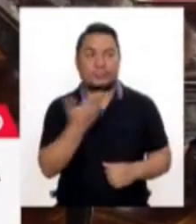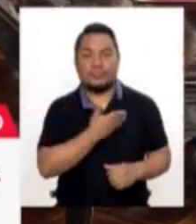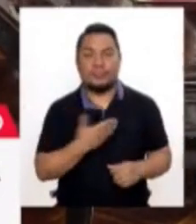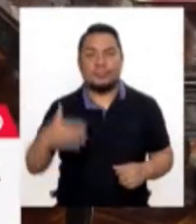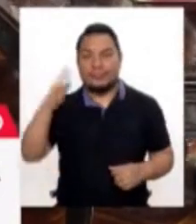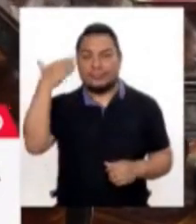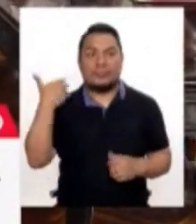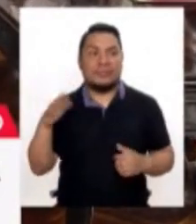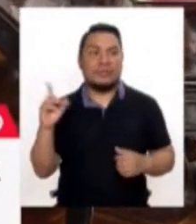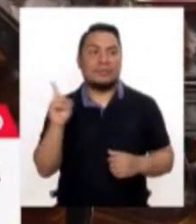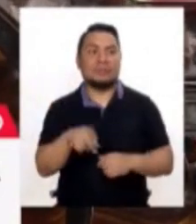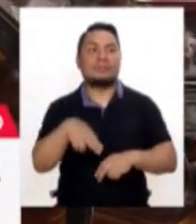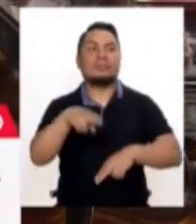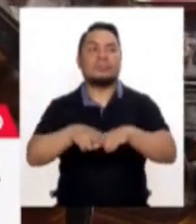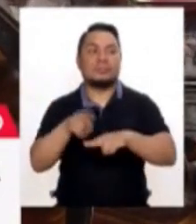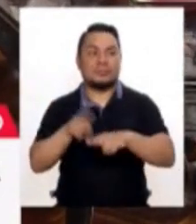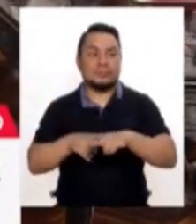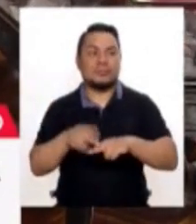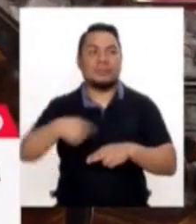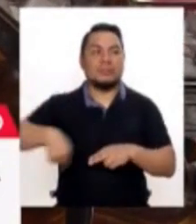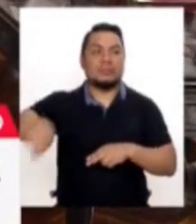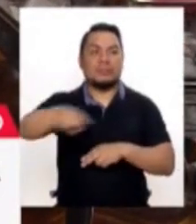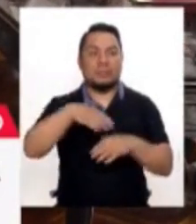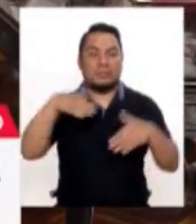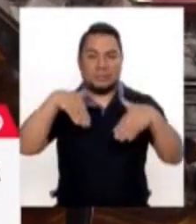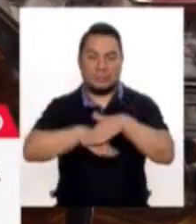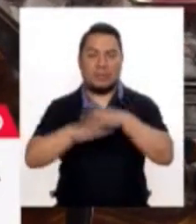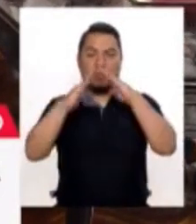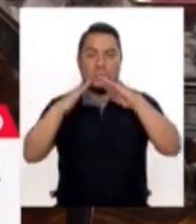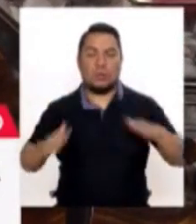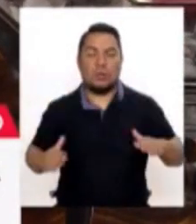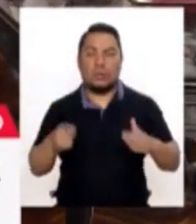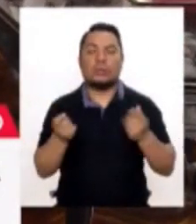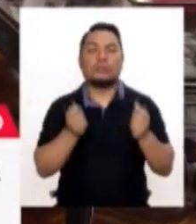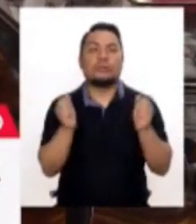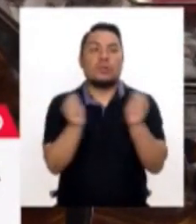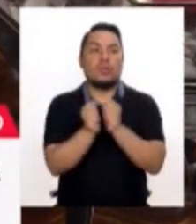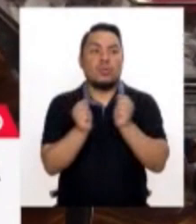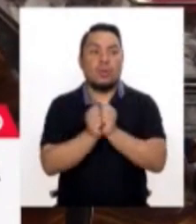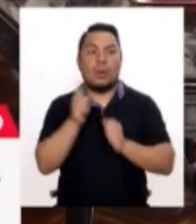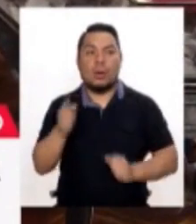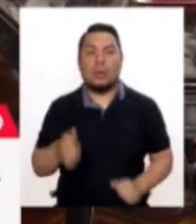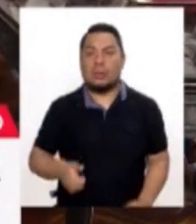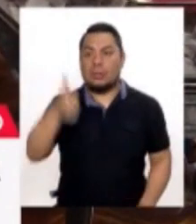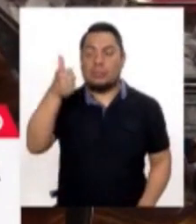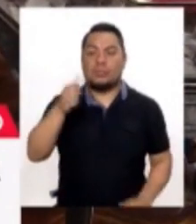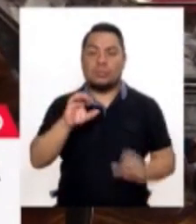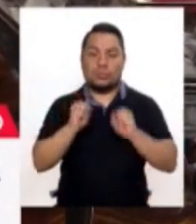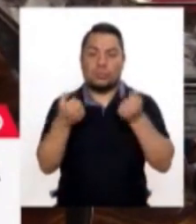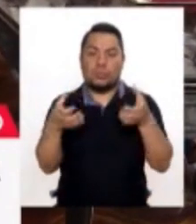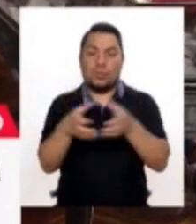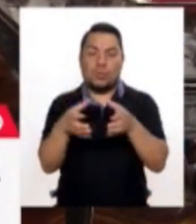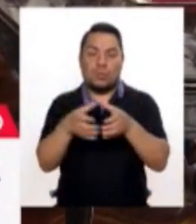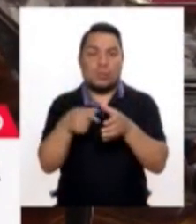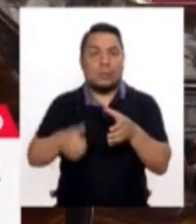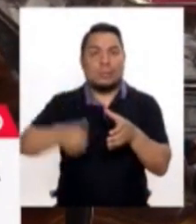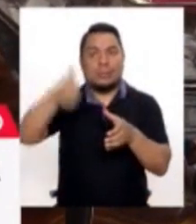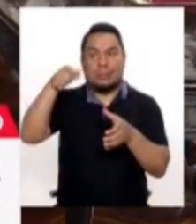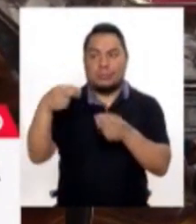República sentada en la mesa principal al costado del presidente de la Comisión de Alto Nivel